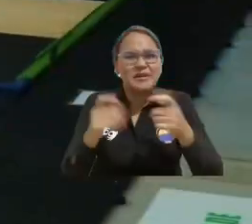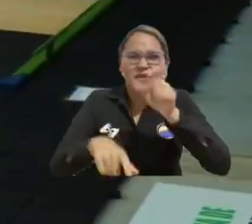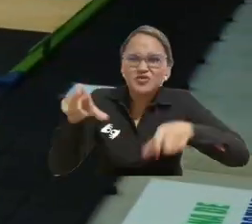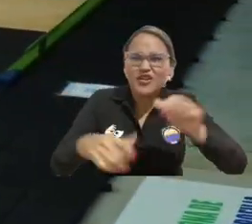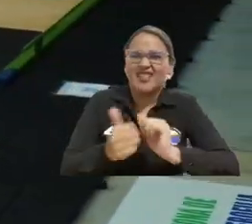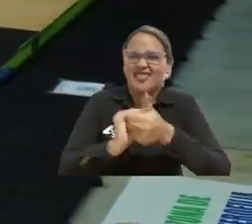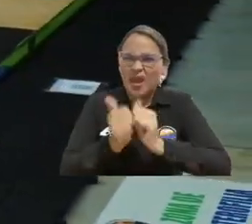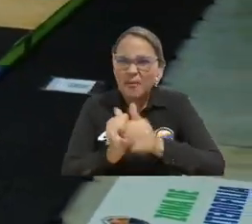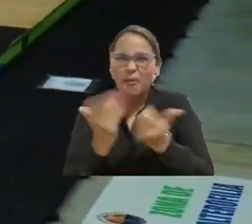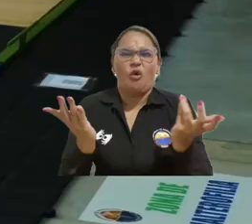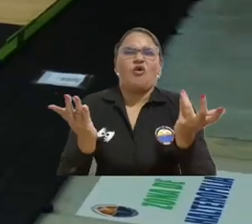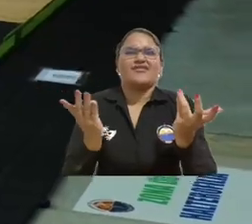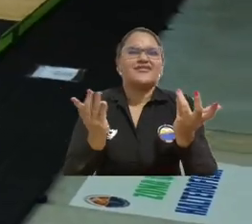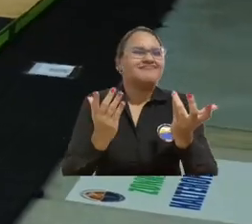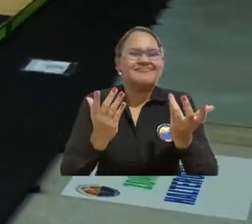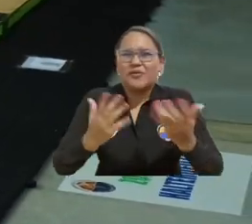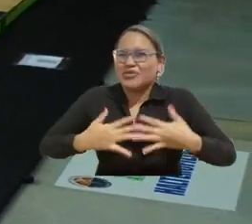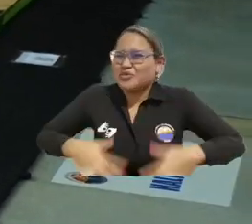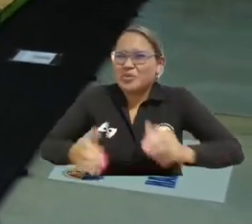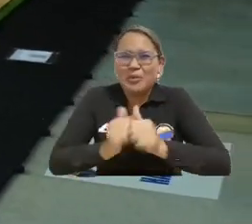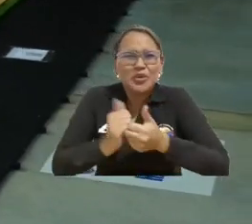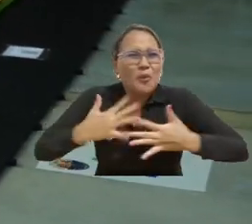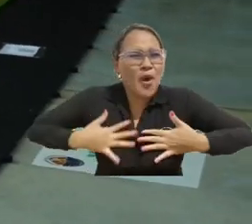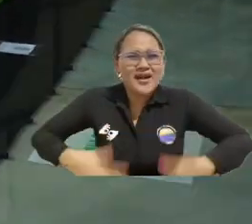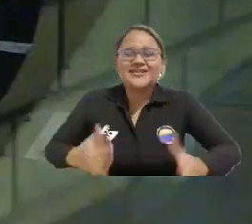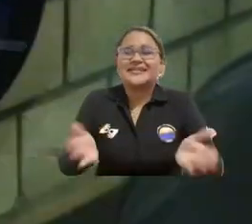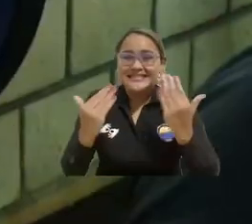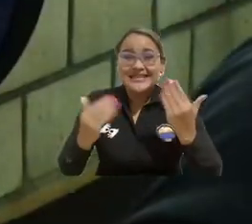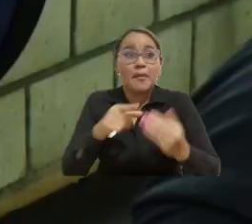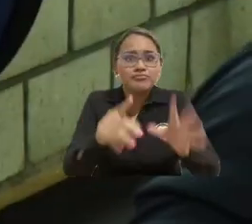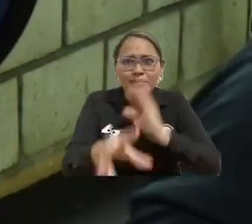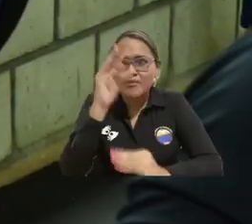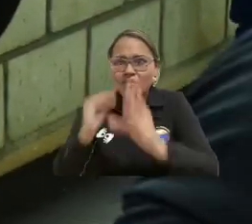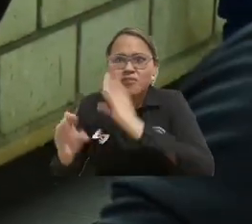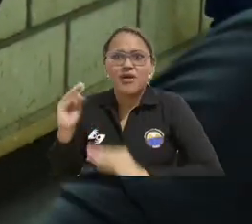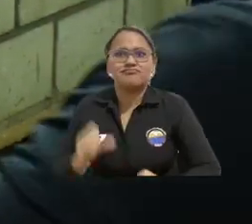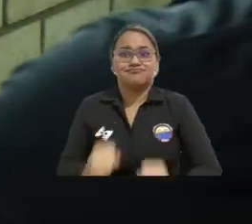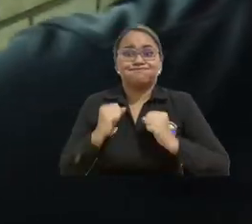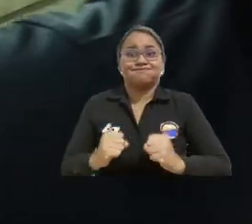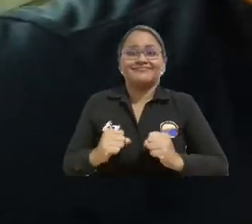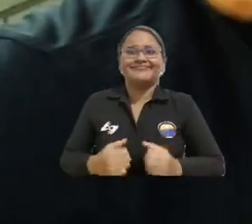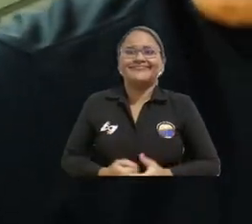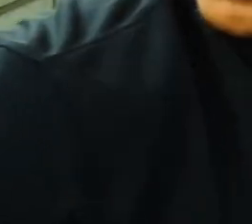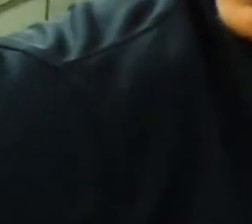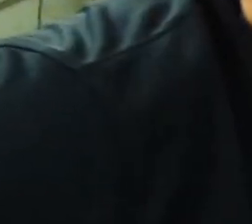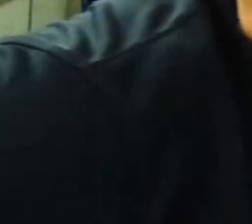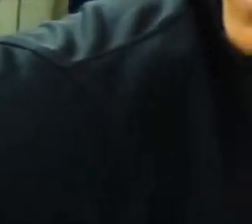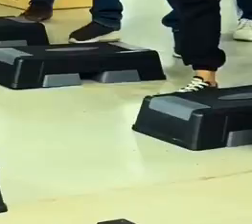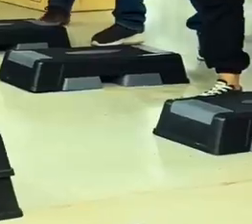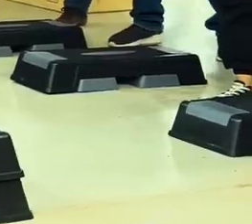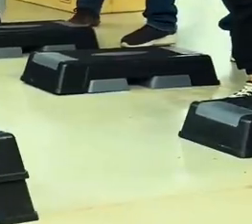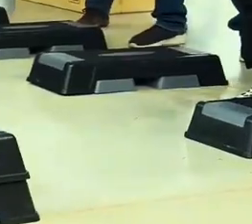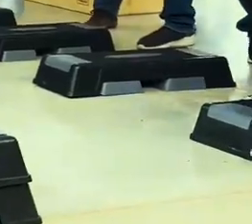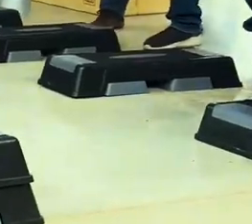a cualquier deportista en cualquier ámbito de deporte y vamos a trabajar sobre lo que